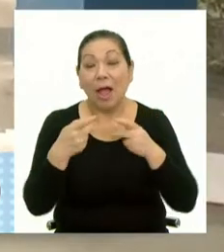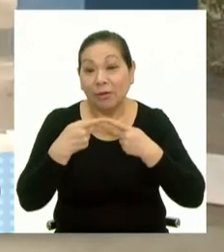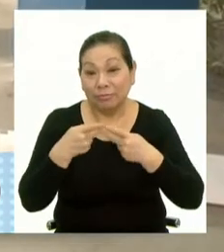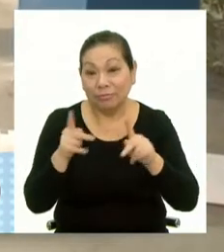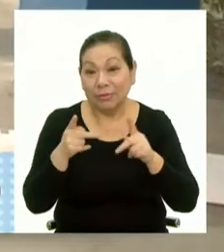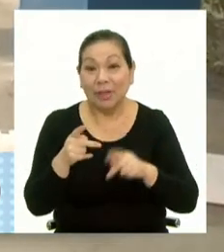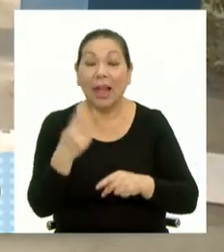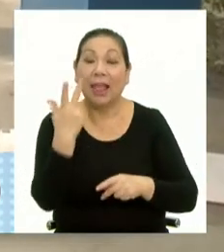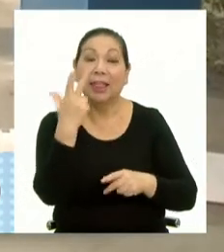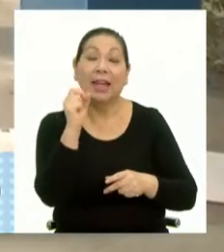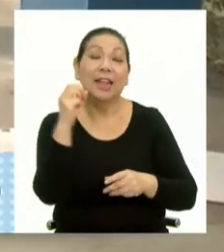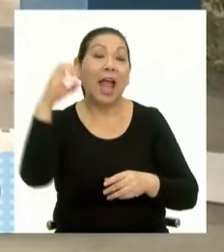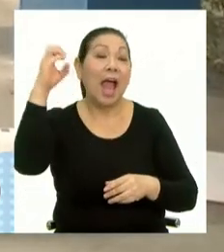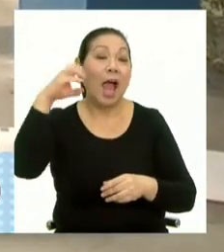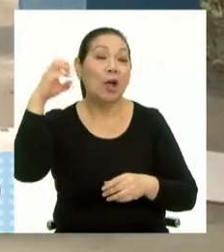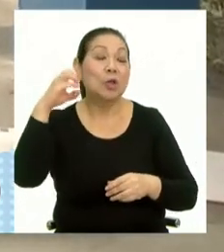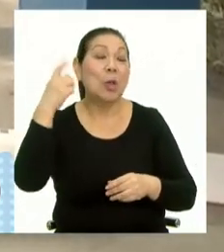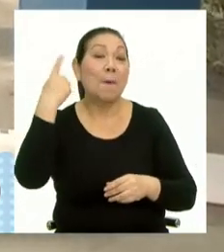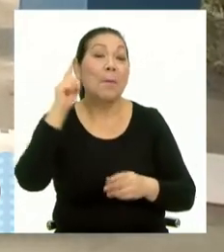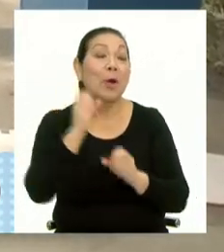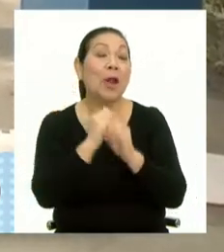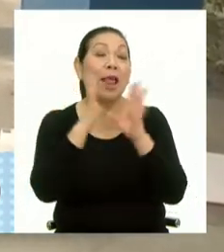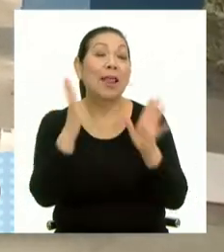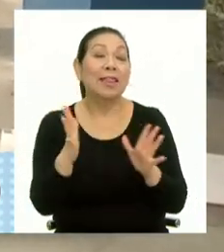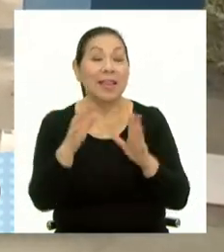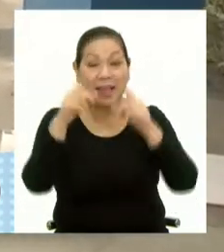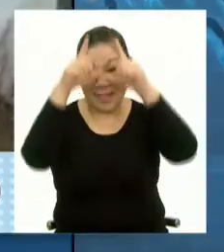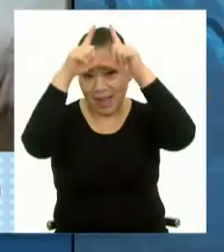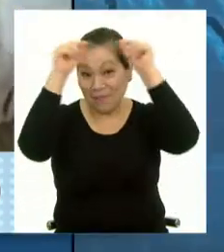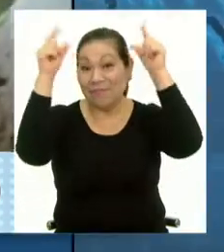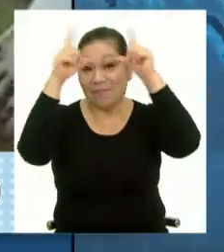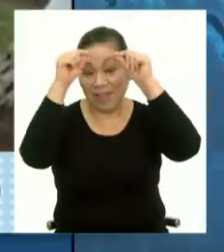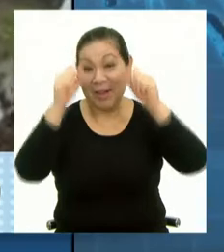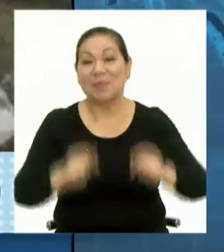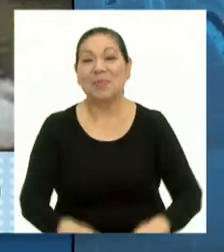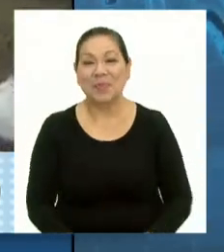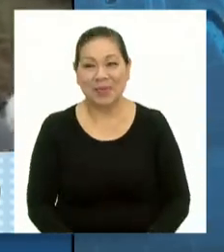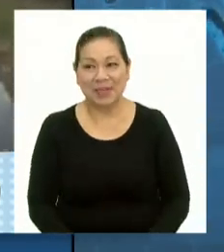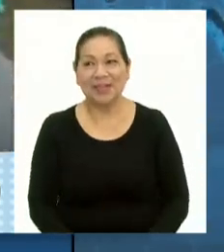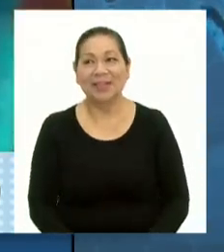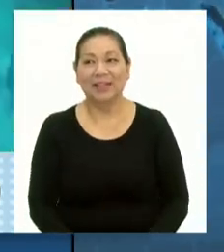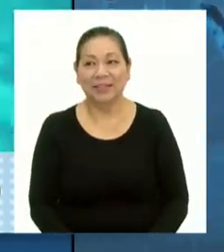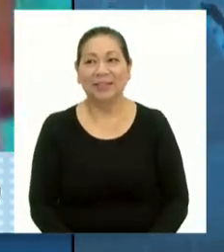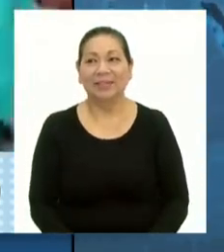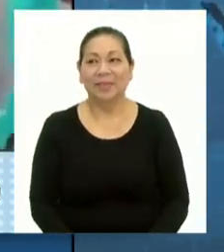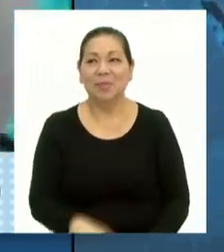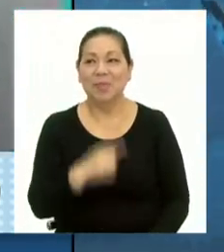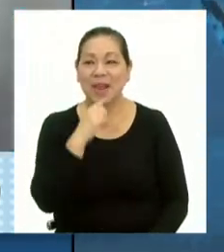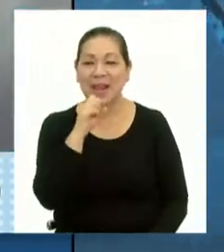el 30 de agosto, justamente por el Día de la Enfermera.